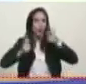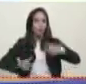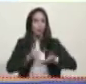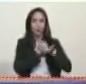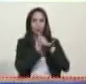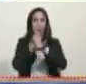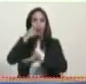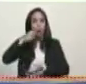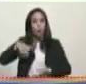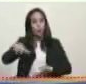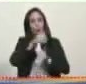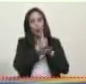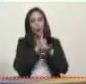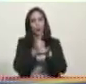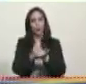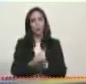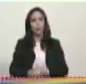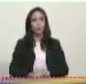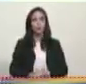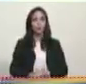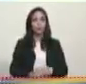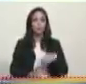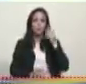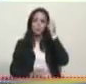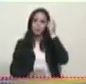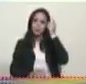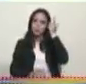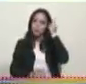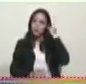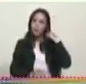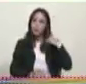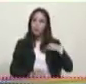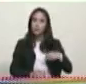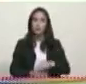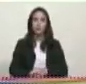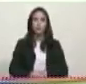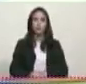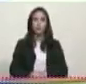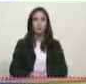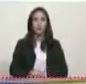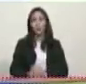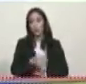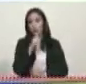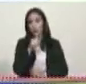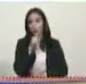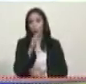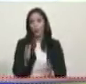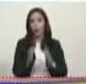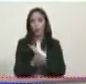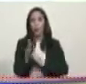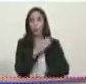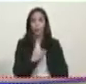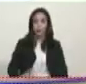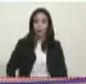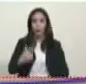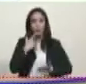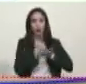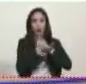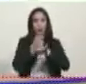al pueblo venezolano, al más desprotegido, como así nos lo ha indicado nuestro comandante en jefe. Cabe destacar